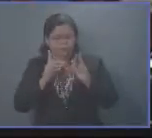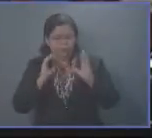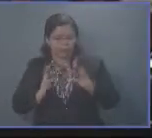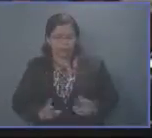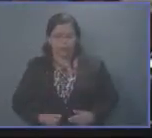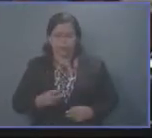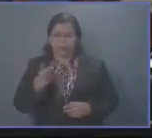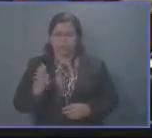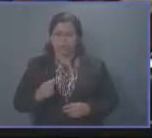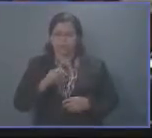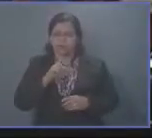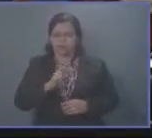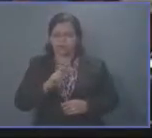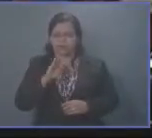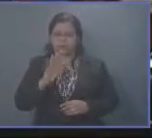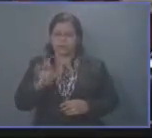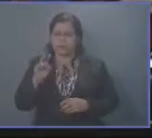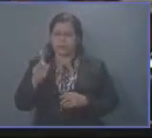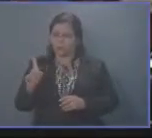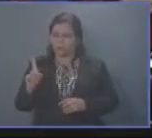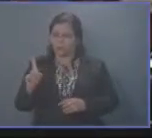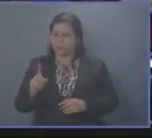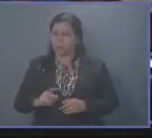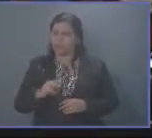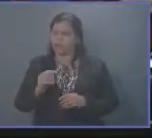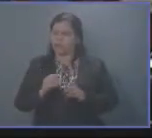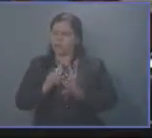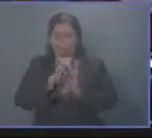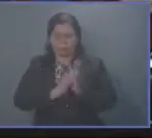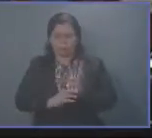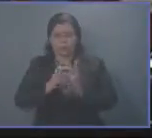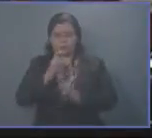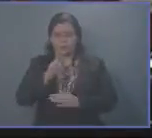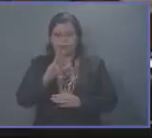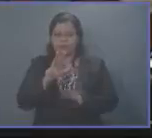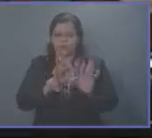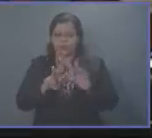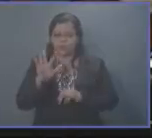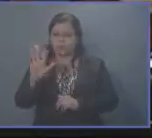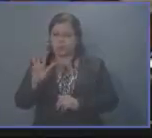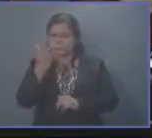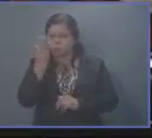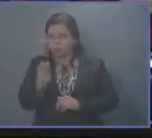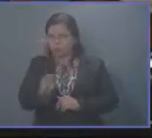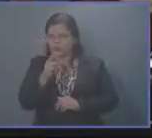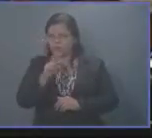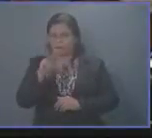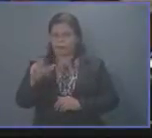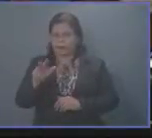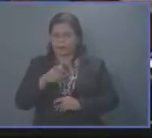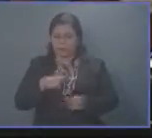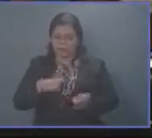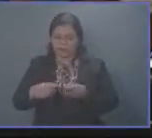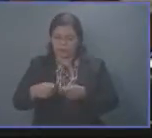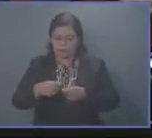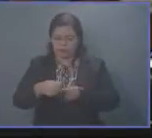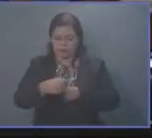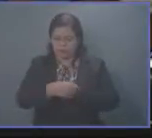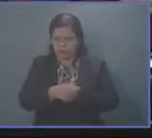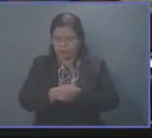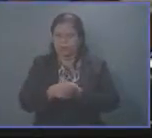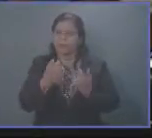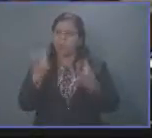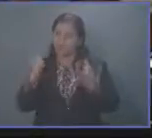Oficial número 241, tomo 385 del 23 de diciembre del mismo año, se